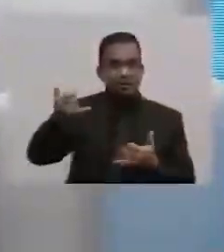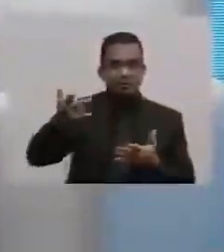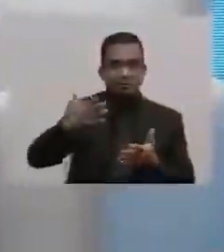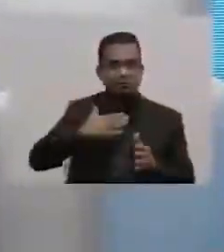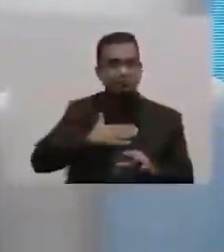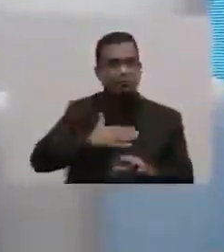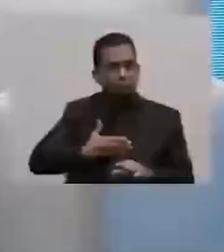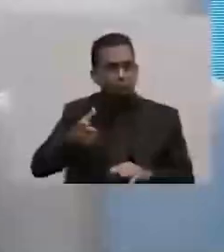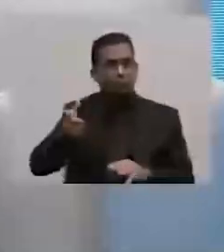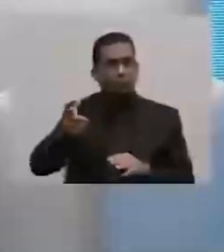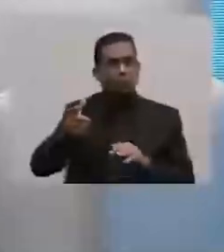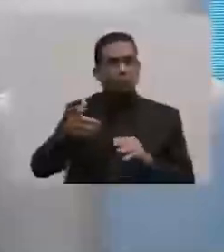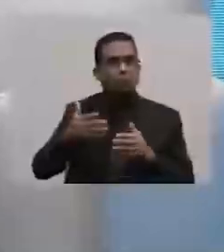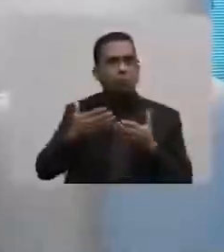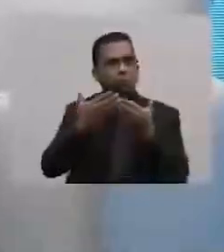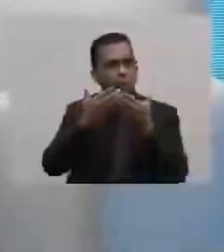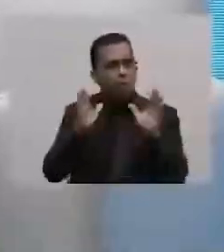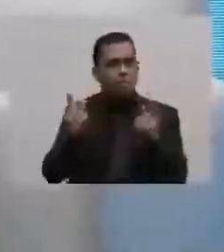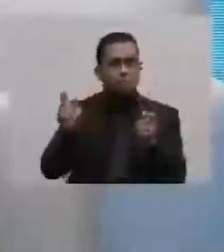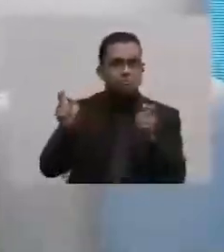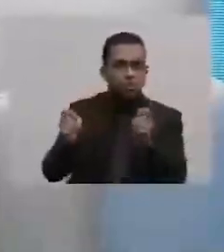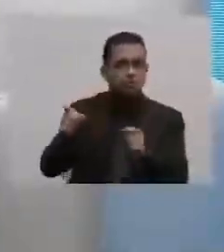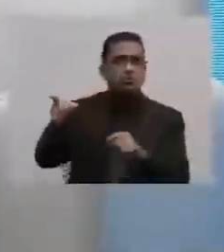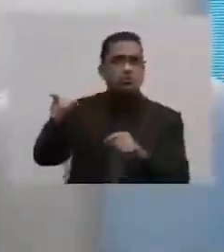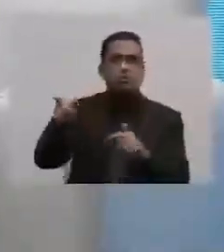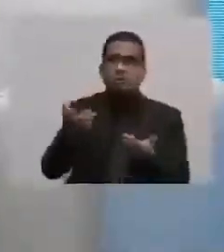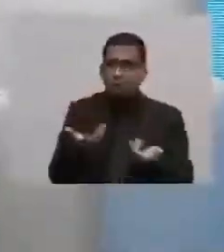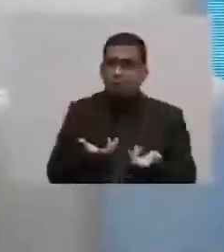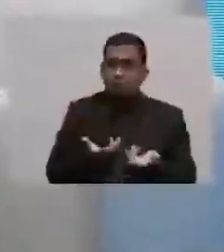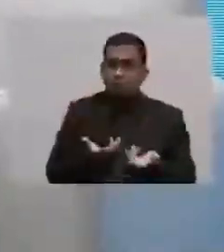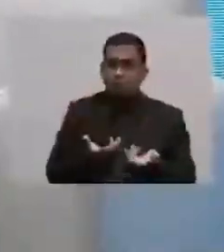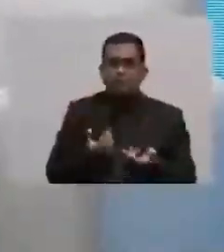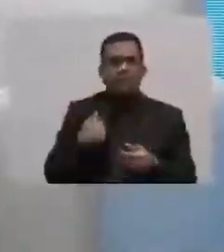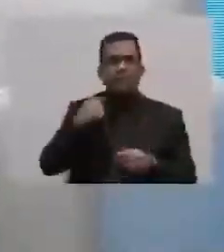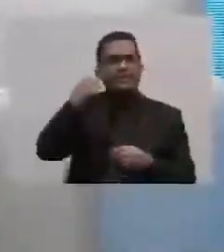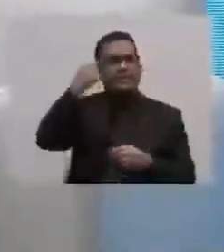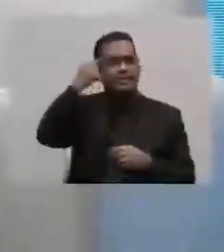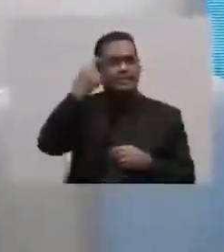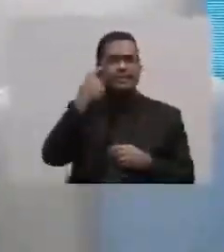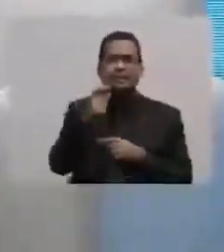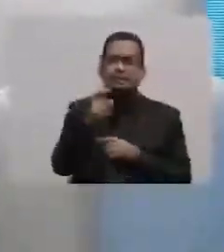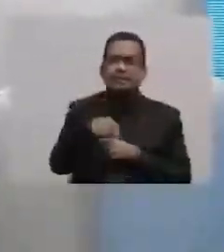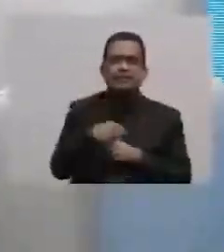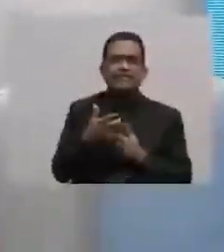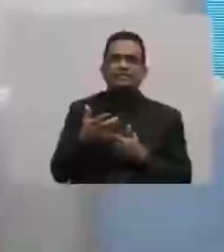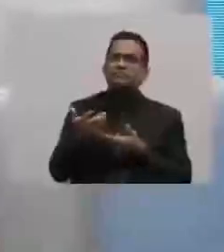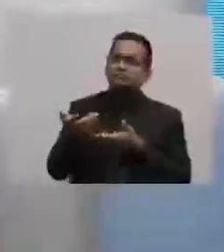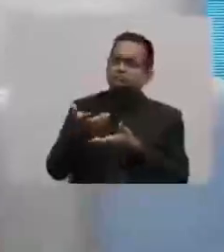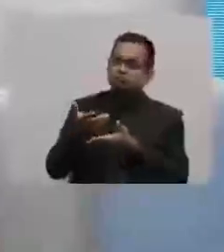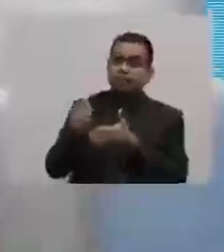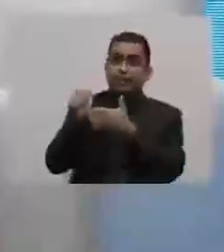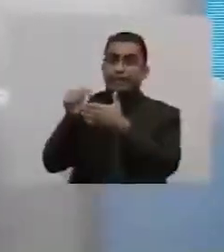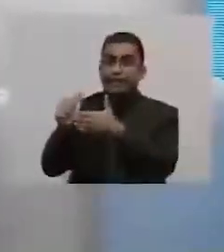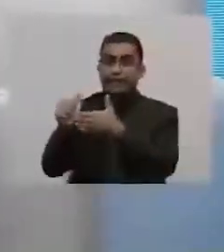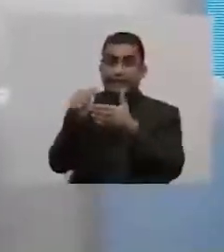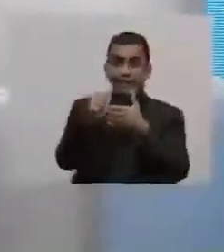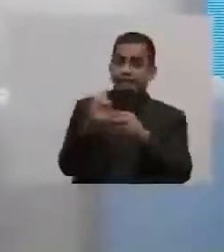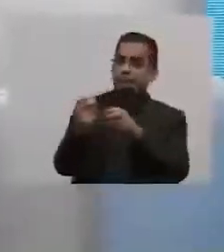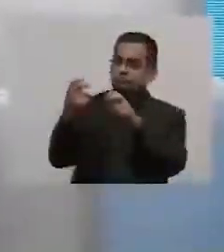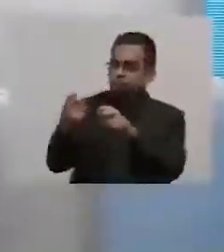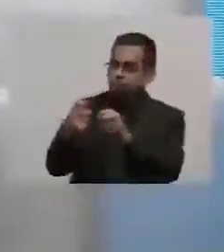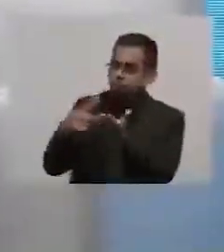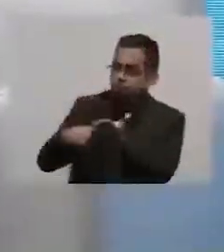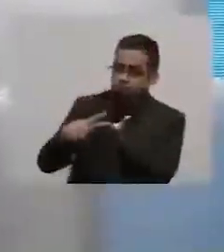materia y ellos mismos han estado pidiendo que se modifique el asunto. Entonces, yo creo que se hace necesario eso, que el liderazgo converse,